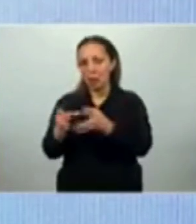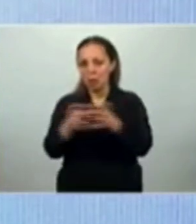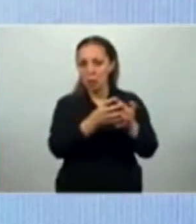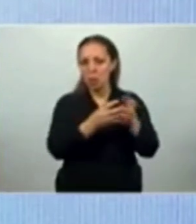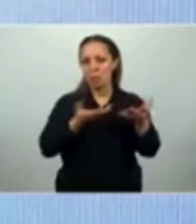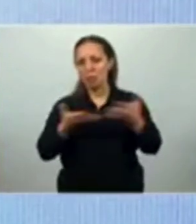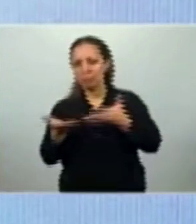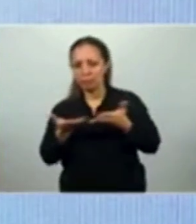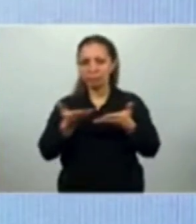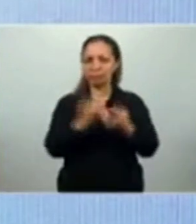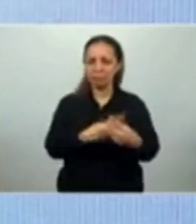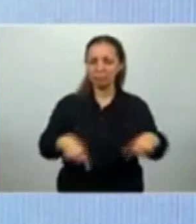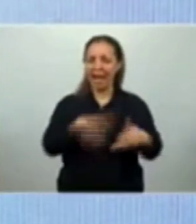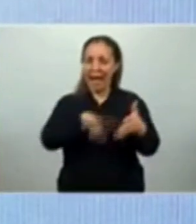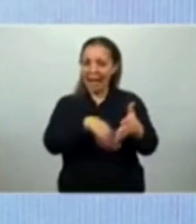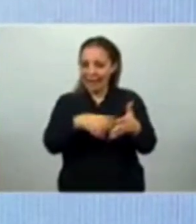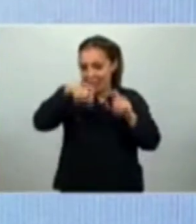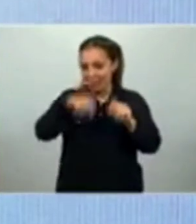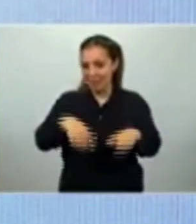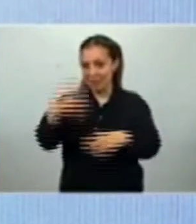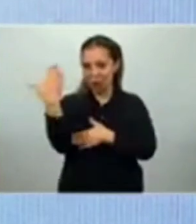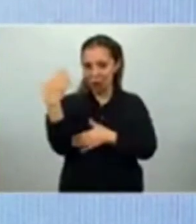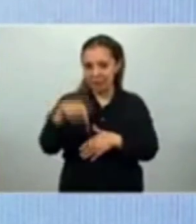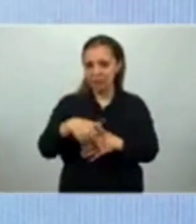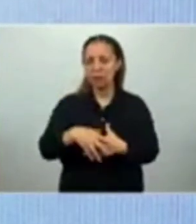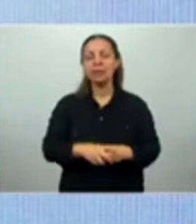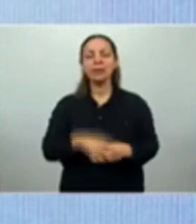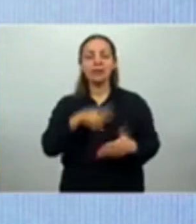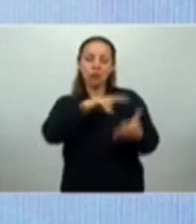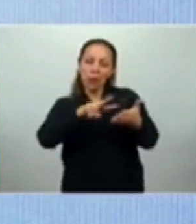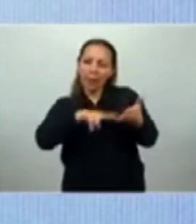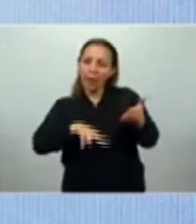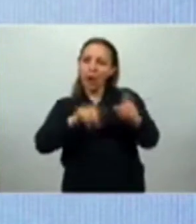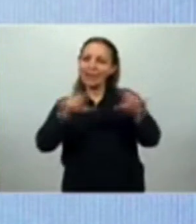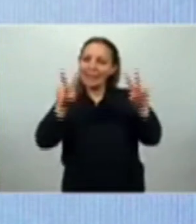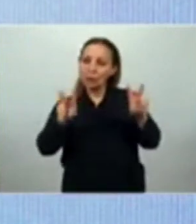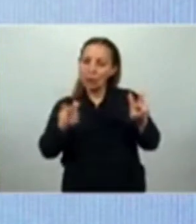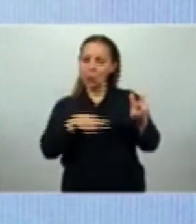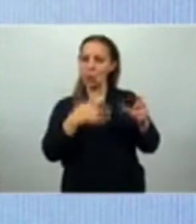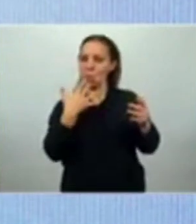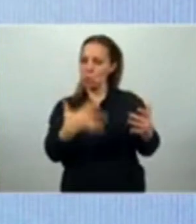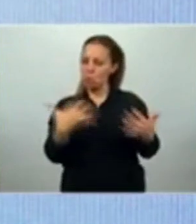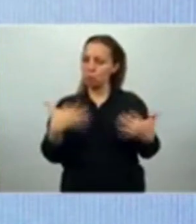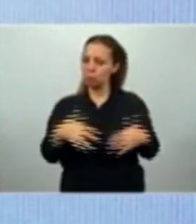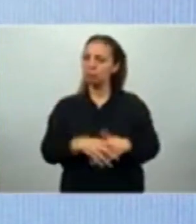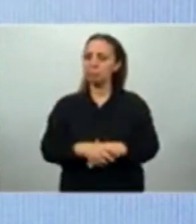los espacios de discusión, de la agenda que ha tenido este Congreso, y la verdad que me ha parecido admirable,